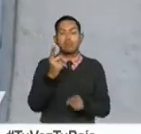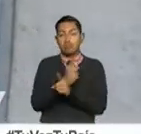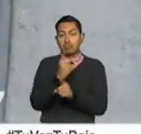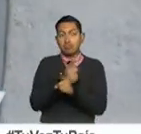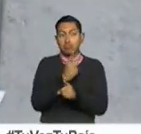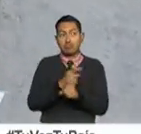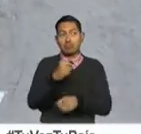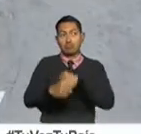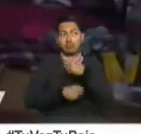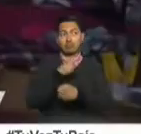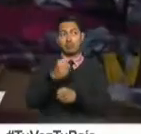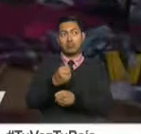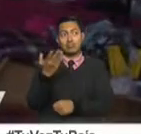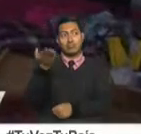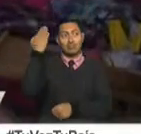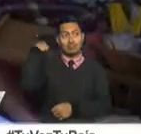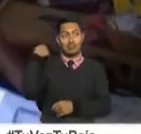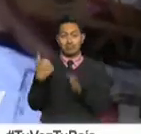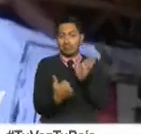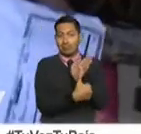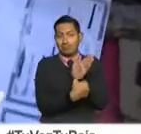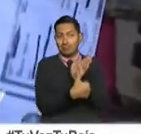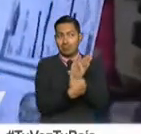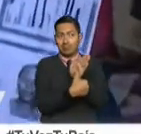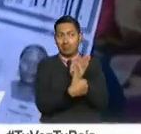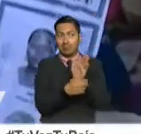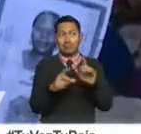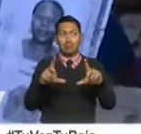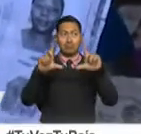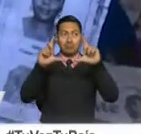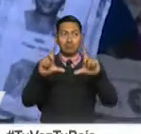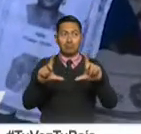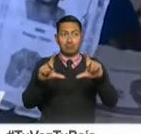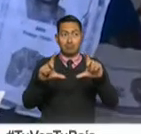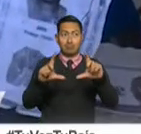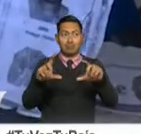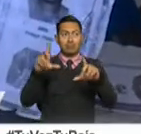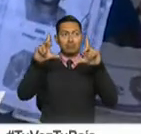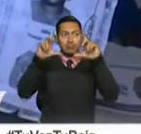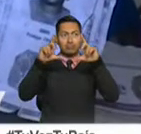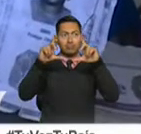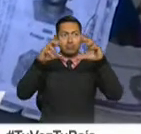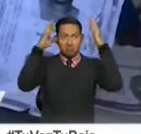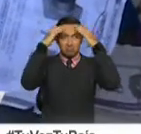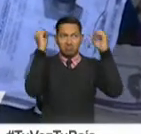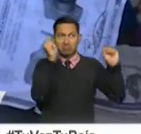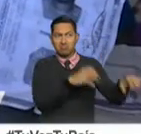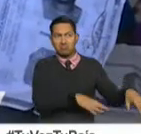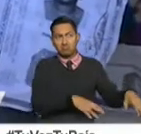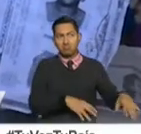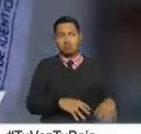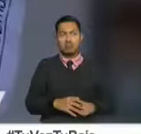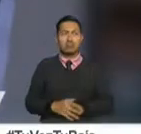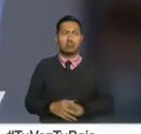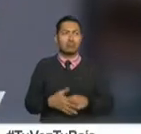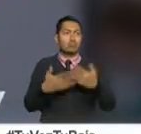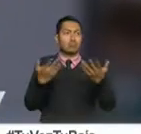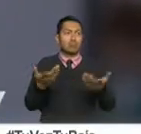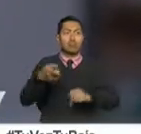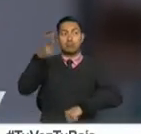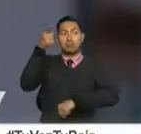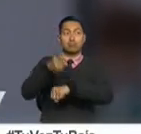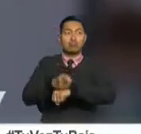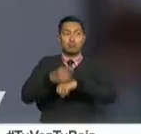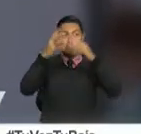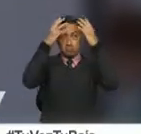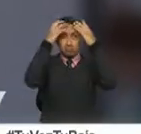que sacarse su nueva cédula de identidad en Río de Janeiro, se ofendió con la foto que le hicieron las autoridades, porque al obligarle a posar